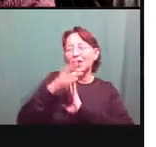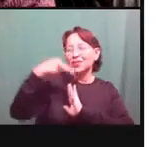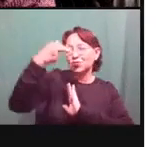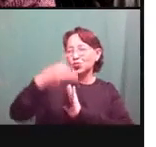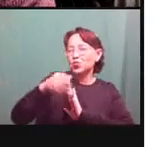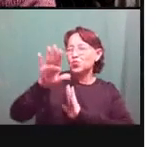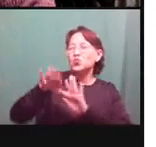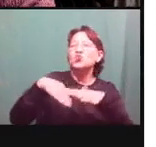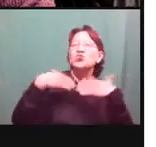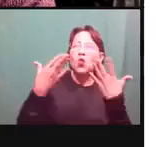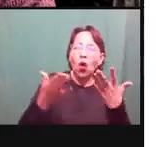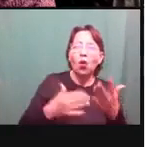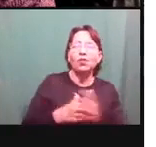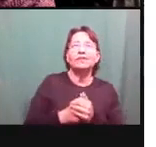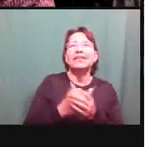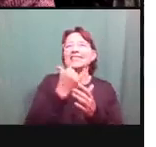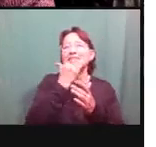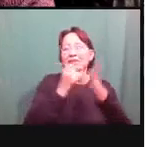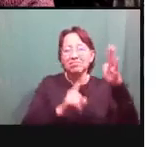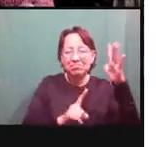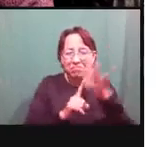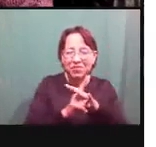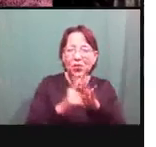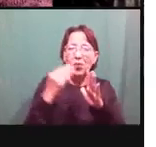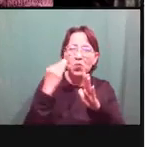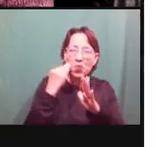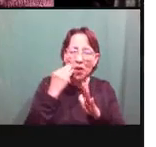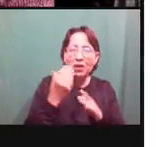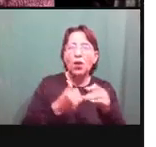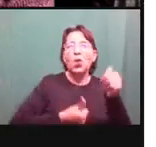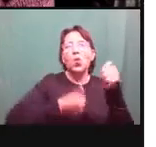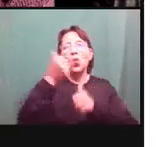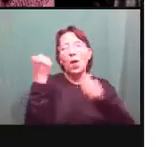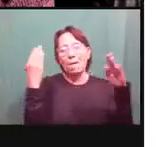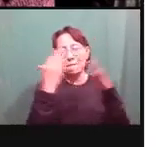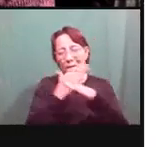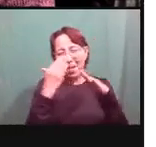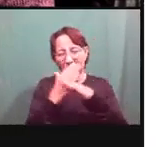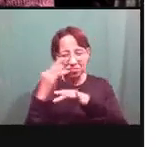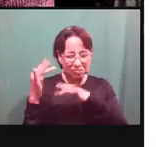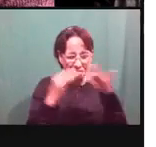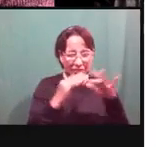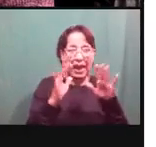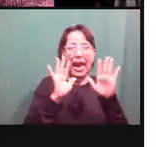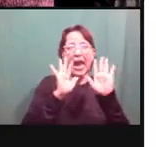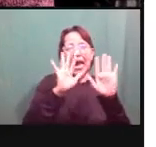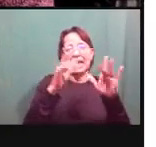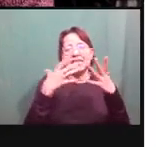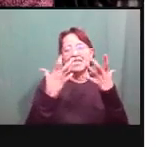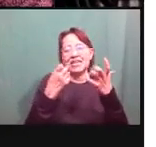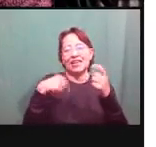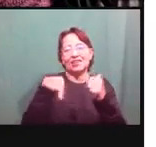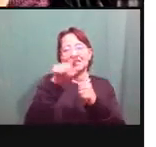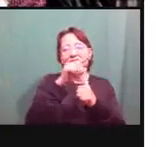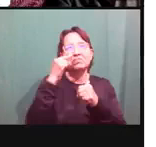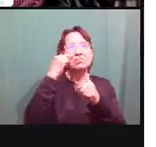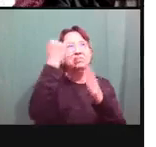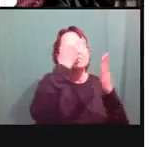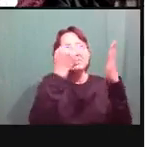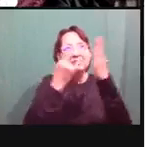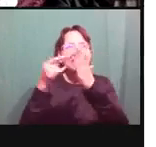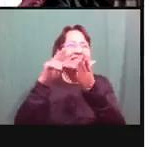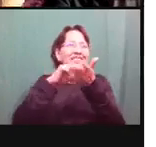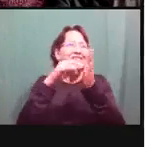cuáles son estos puntos neurálgicos o de conflicto y cuáles son estos horizontes a los que querían llegar con elementos